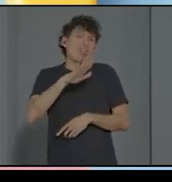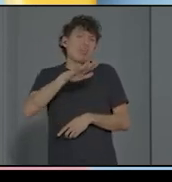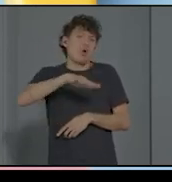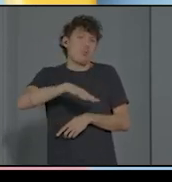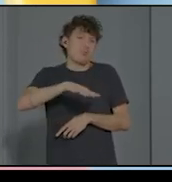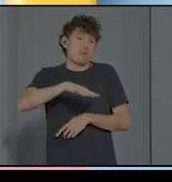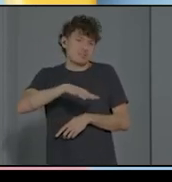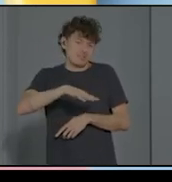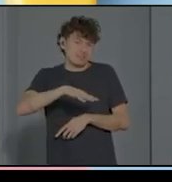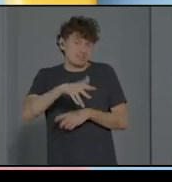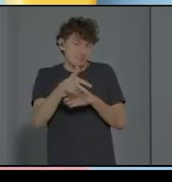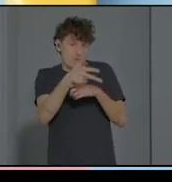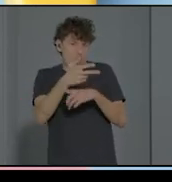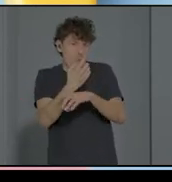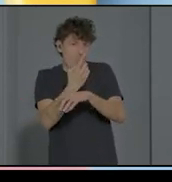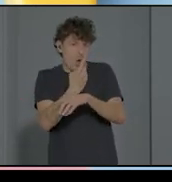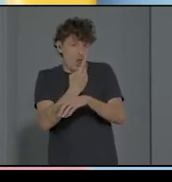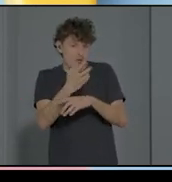habíamos analizado